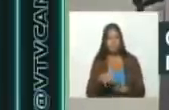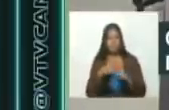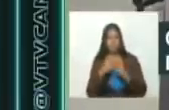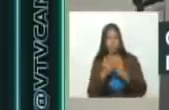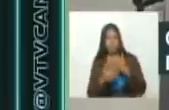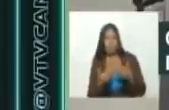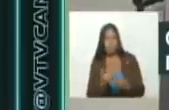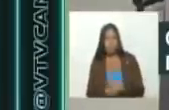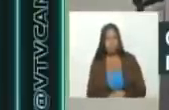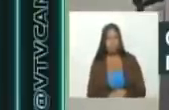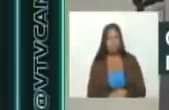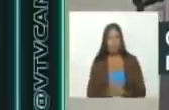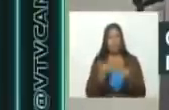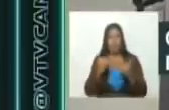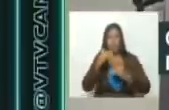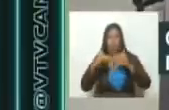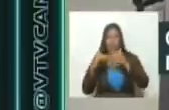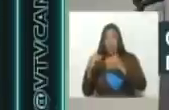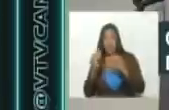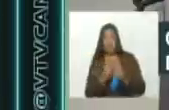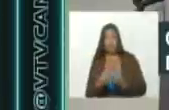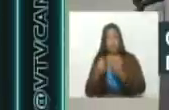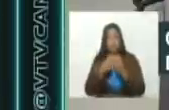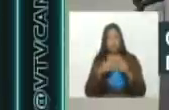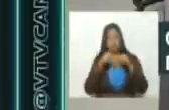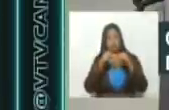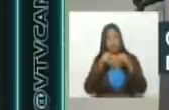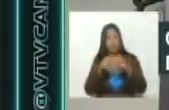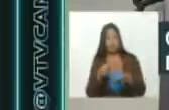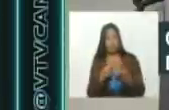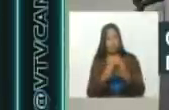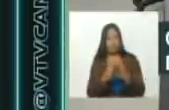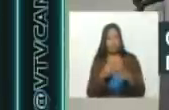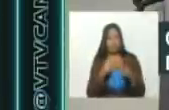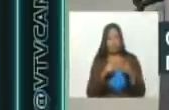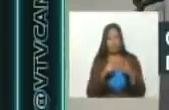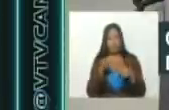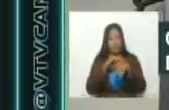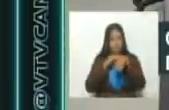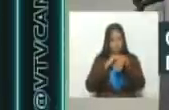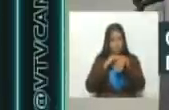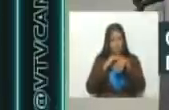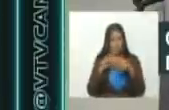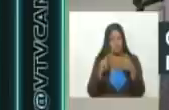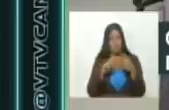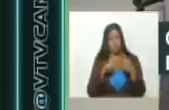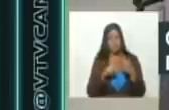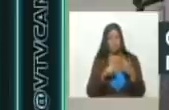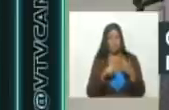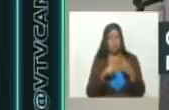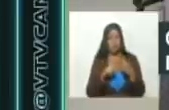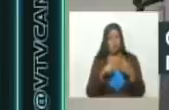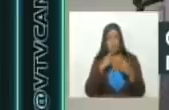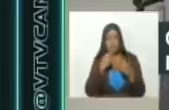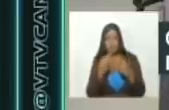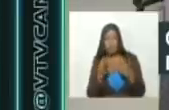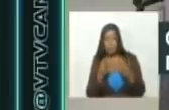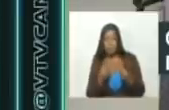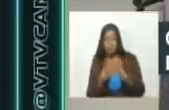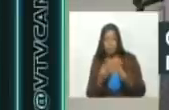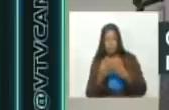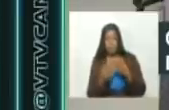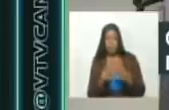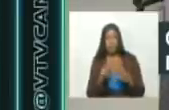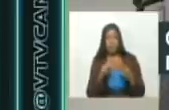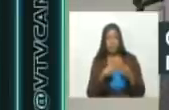invierte. Ahora, cuando se estabiliza la economía, comienza a invertir. Ese es el segundo, y si me permite un tercero que es muy importante, no voy a decirle el cuarto, pero por lo menos